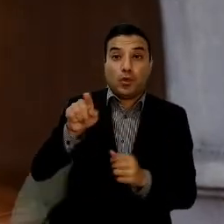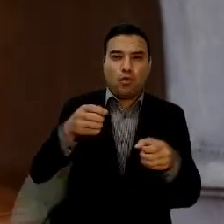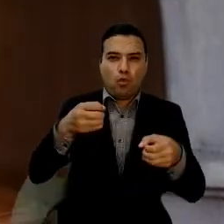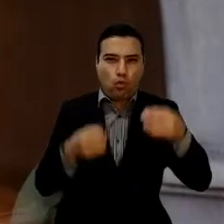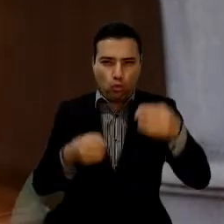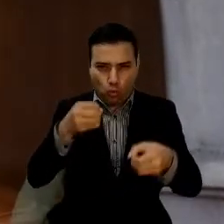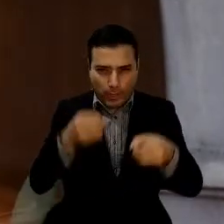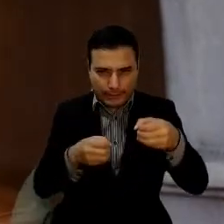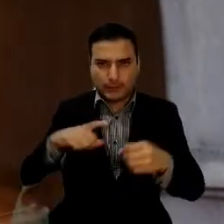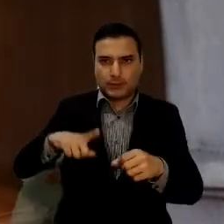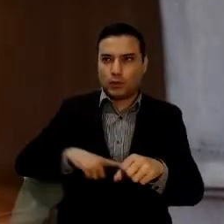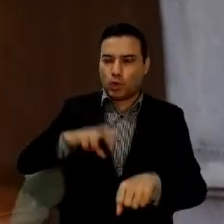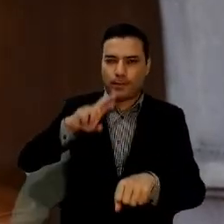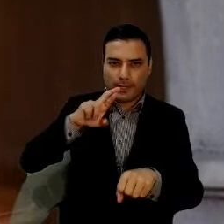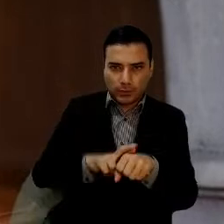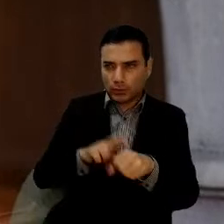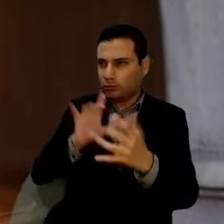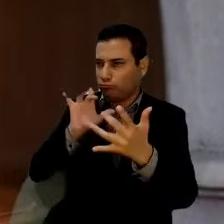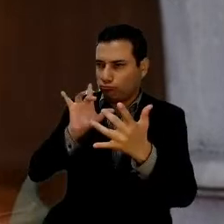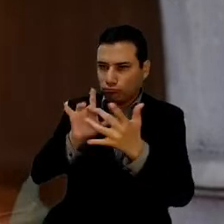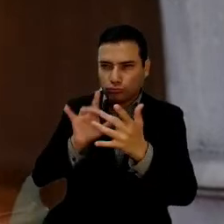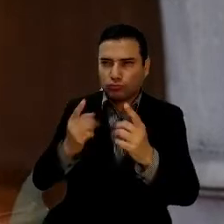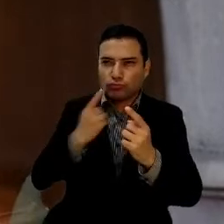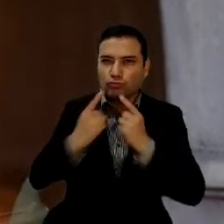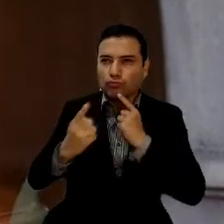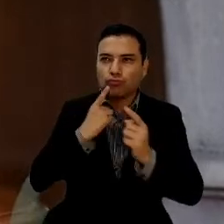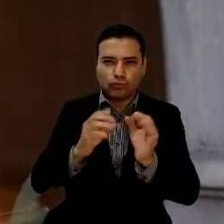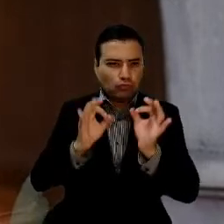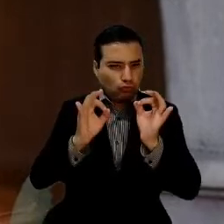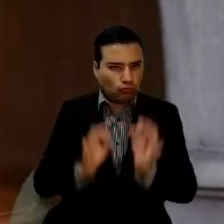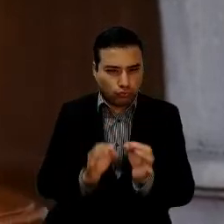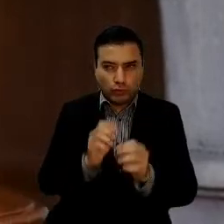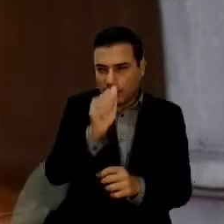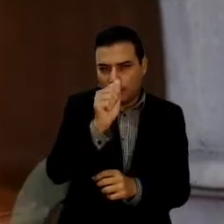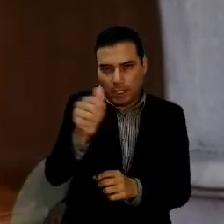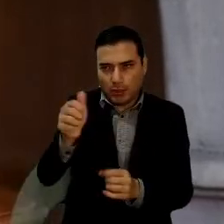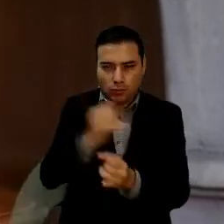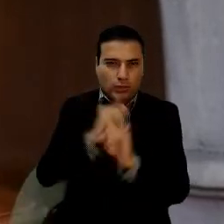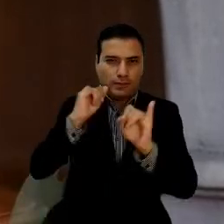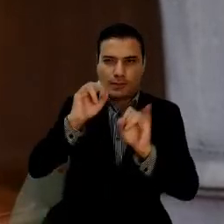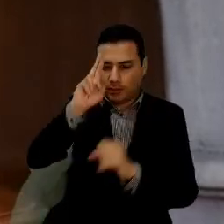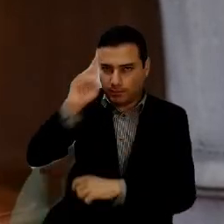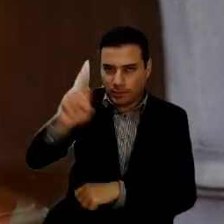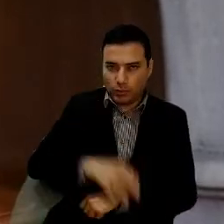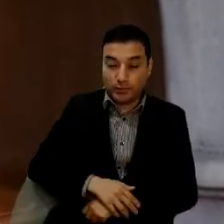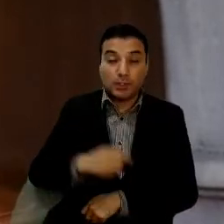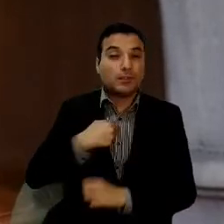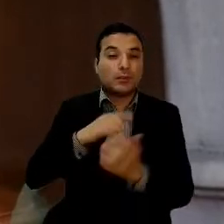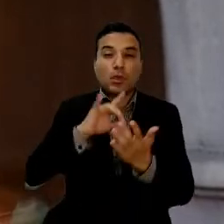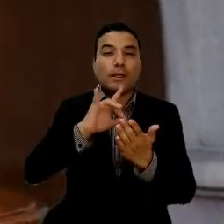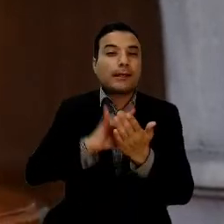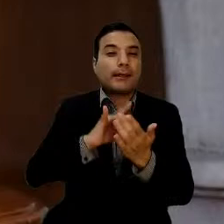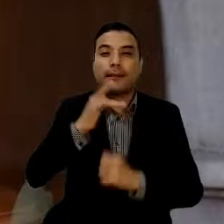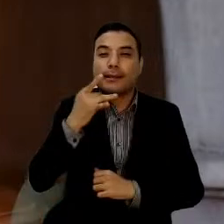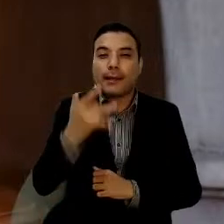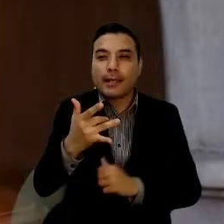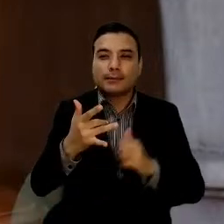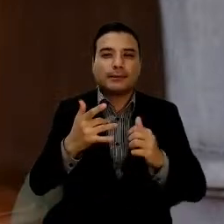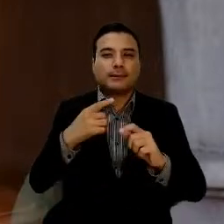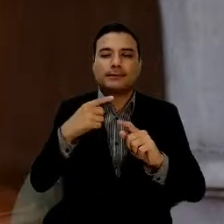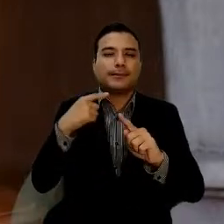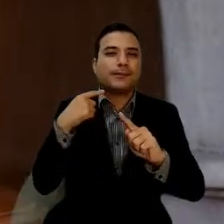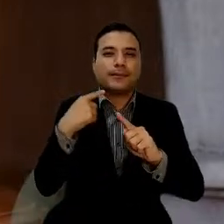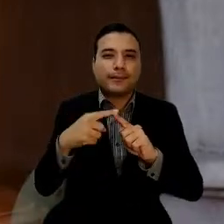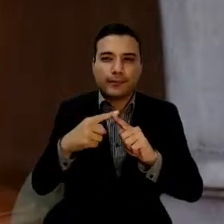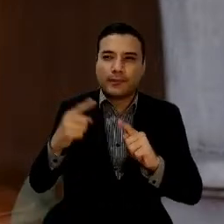y colaboración efectiva, respetando la autonomía de cada uno de ellos, por lo que le agradezco la apertura y la